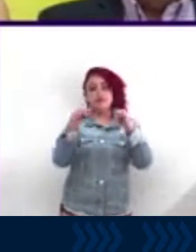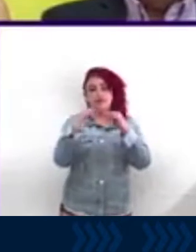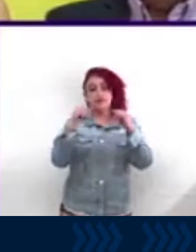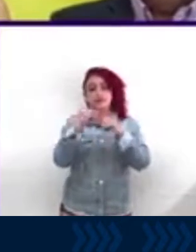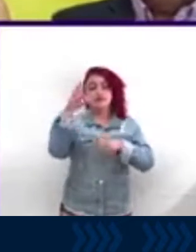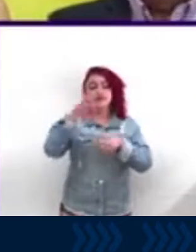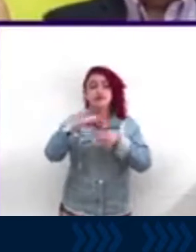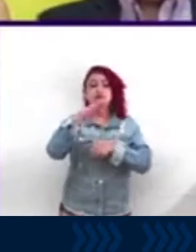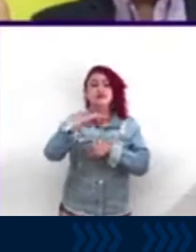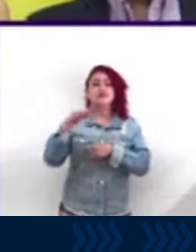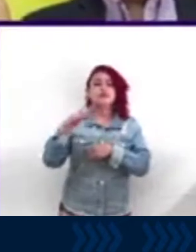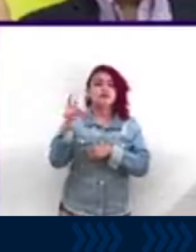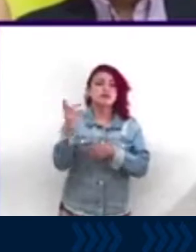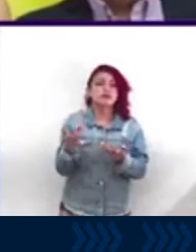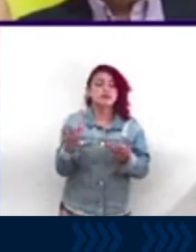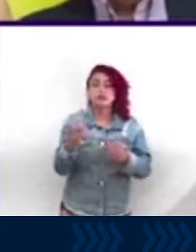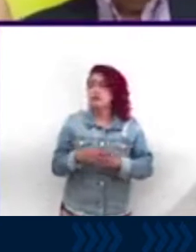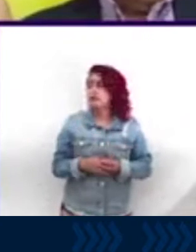Instituto Electoral de Michoacán,